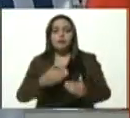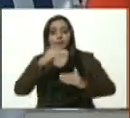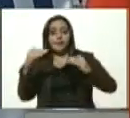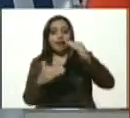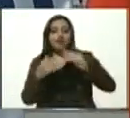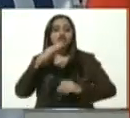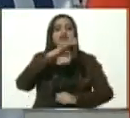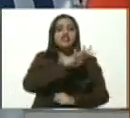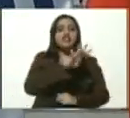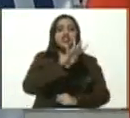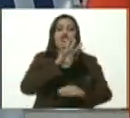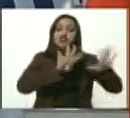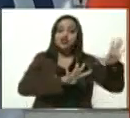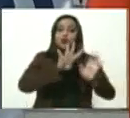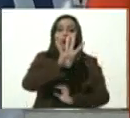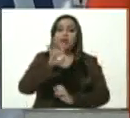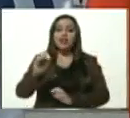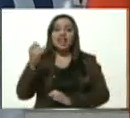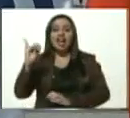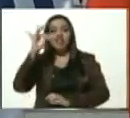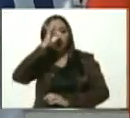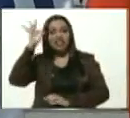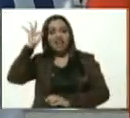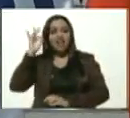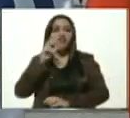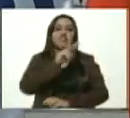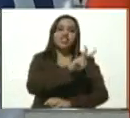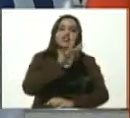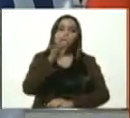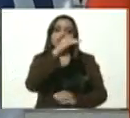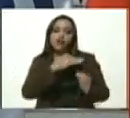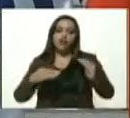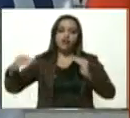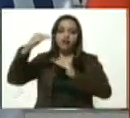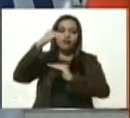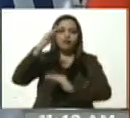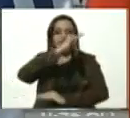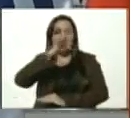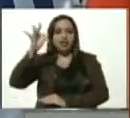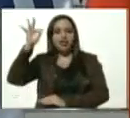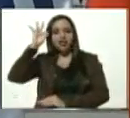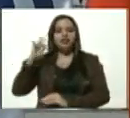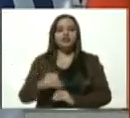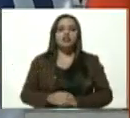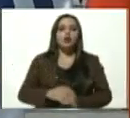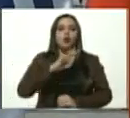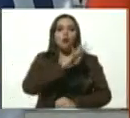fiscales, 24 fiscales superiores, 48 fiscales nacionales,